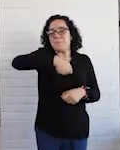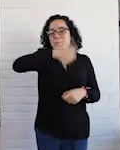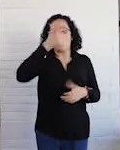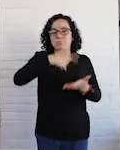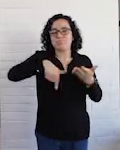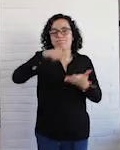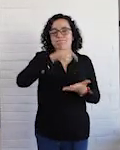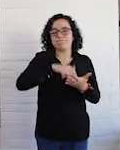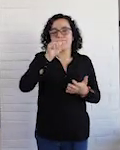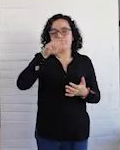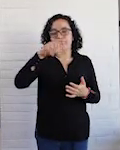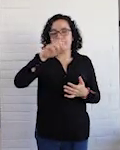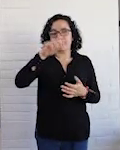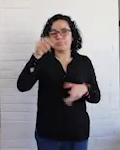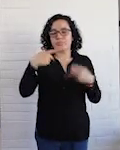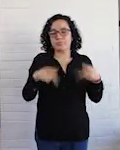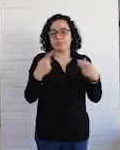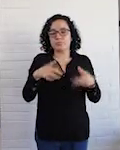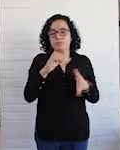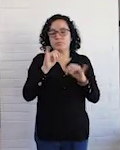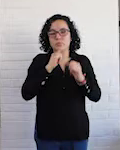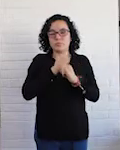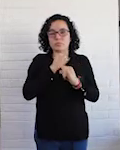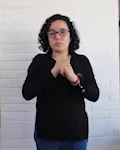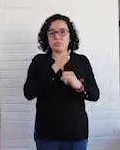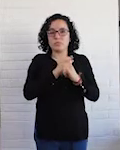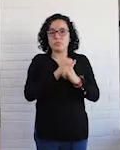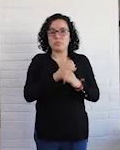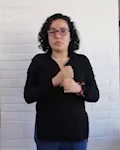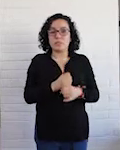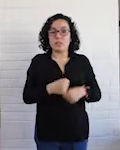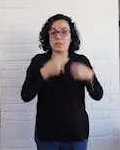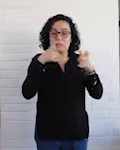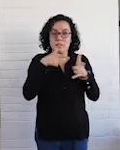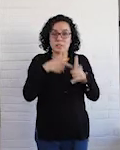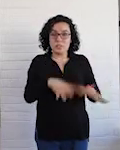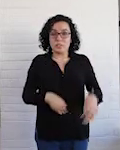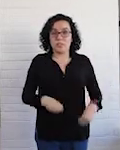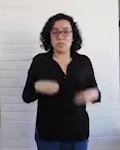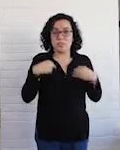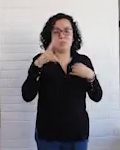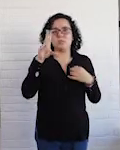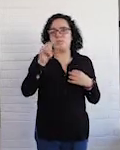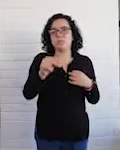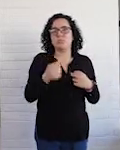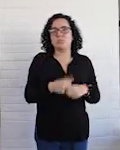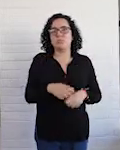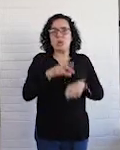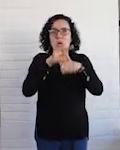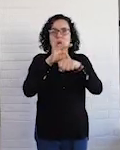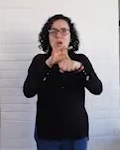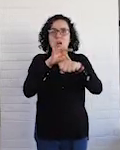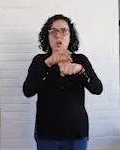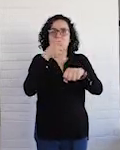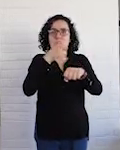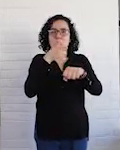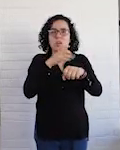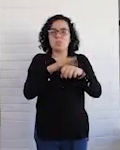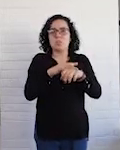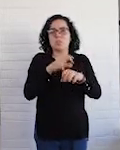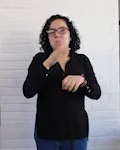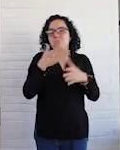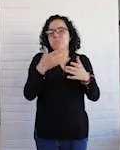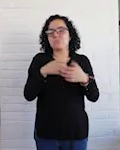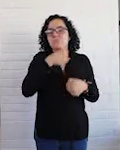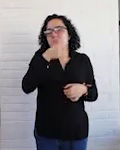una frase que a mí me encanta de este hombre que dice: lo importante no es mantenerse vivo. Vamos a suponer que la carne sí es un formato obsoleto y vamos a